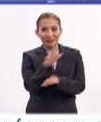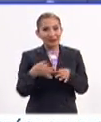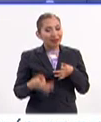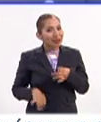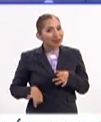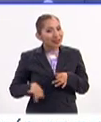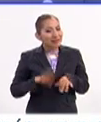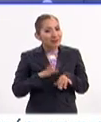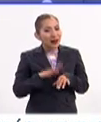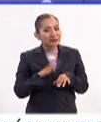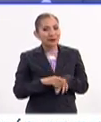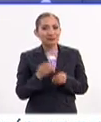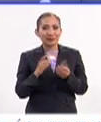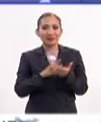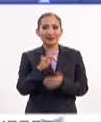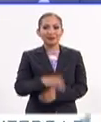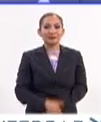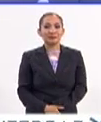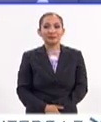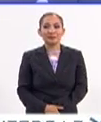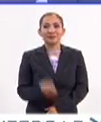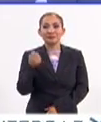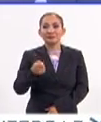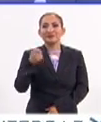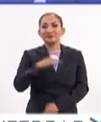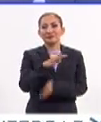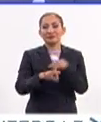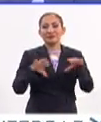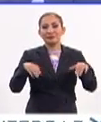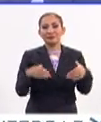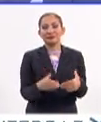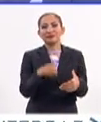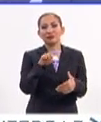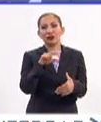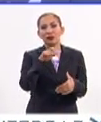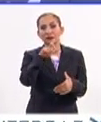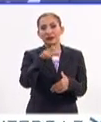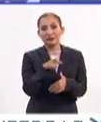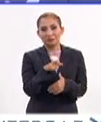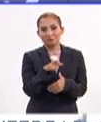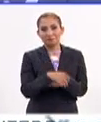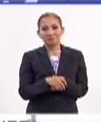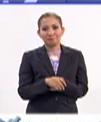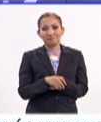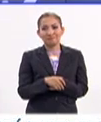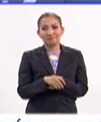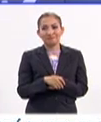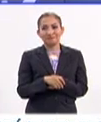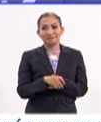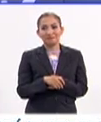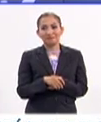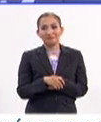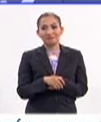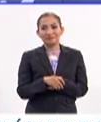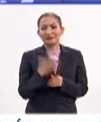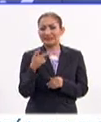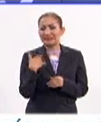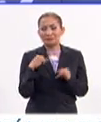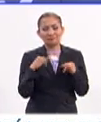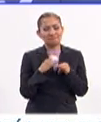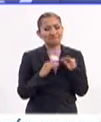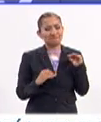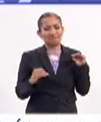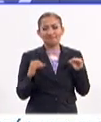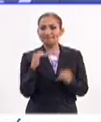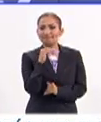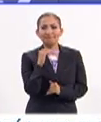todos picadísimos. Muchas gracias. Gracias. Y un fuerte saludo, por supuesto, a toda la comunidad del Colegio de México. Claro. Que bueno, pues es una de las